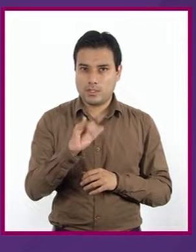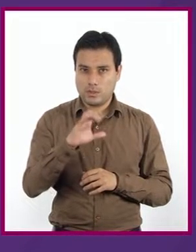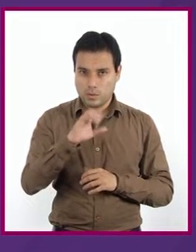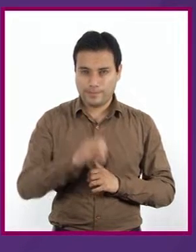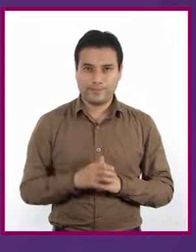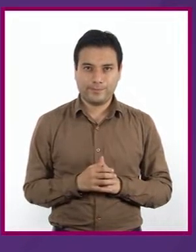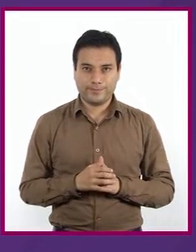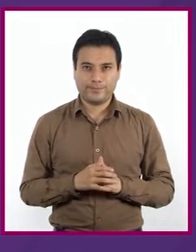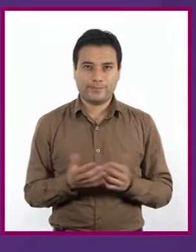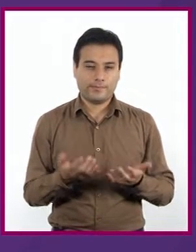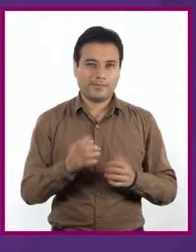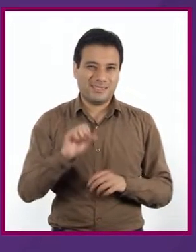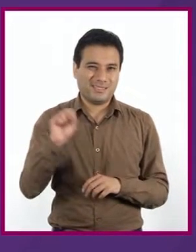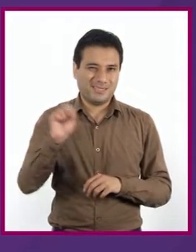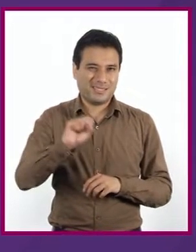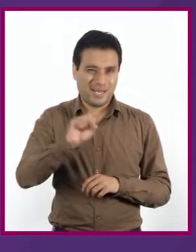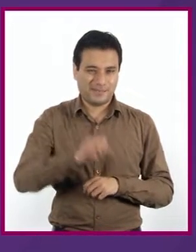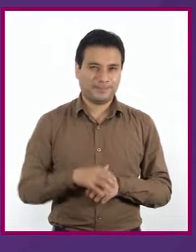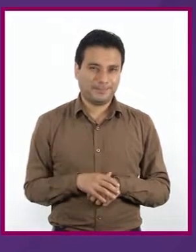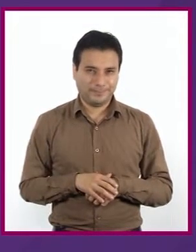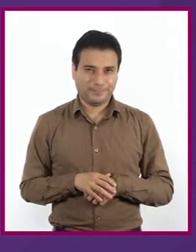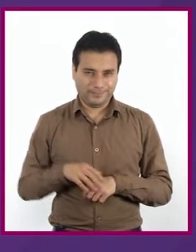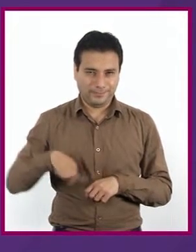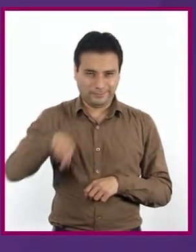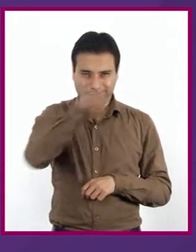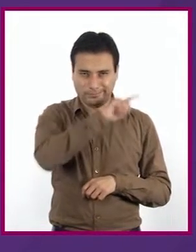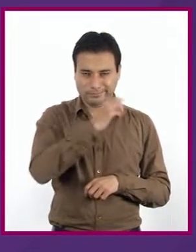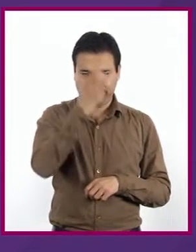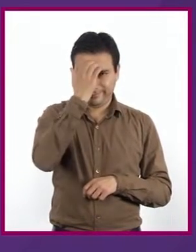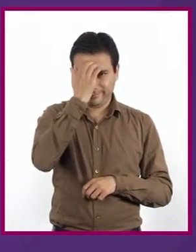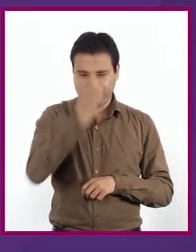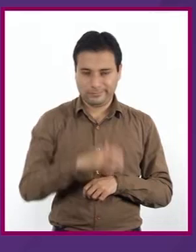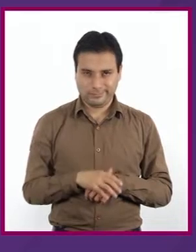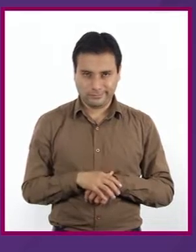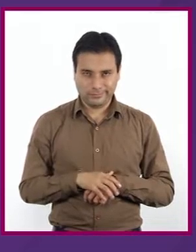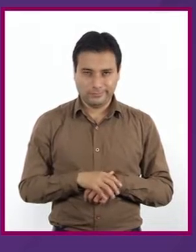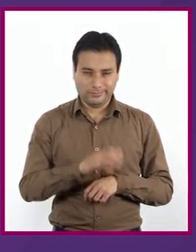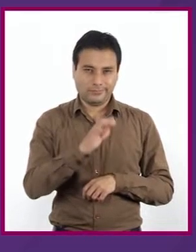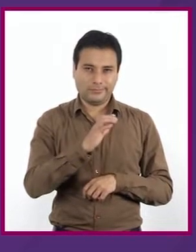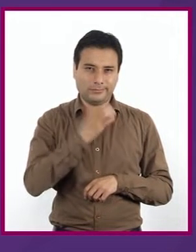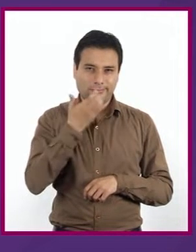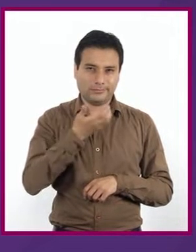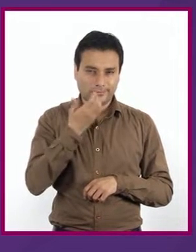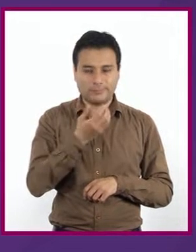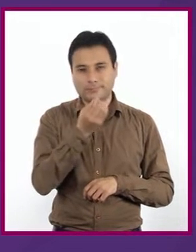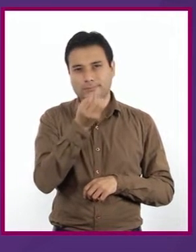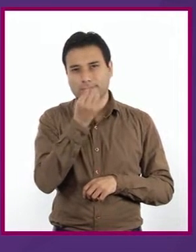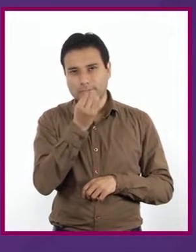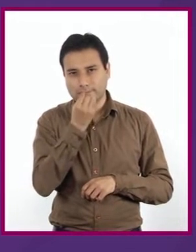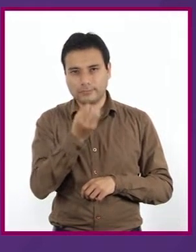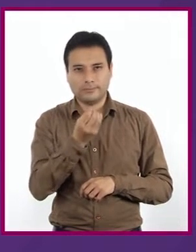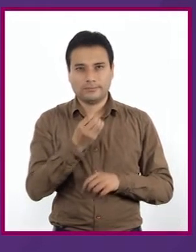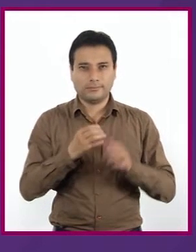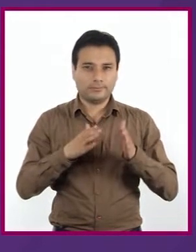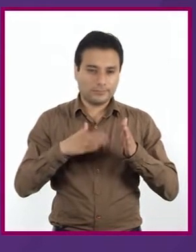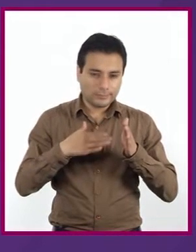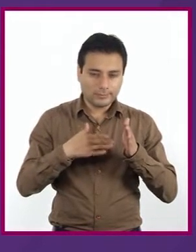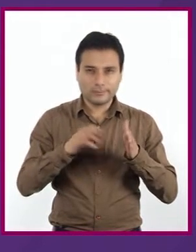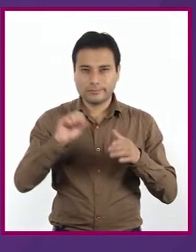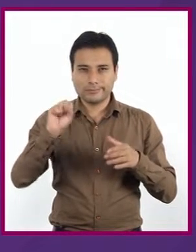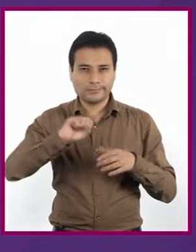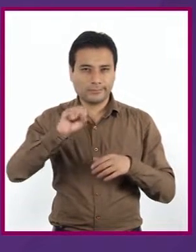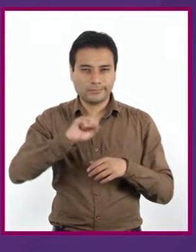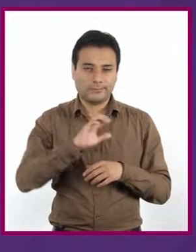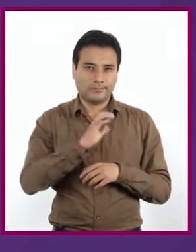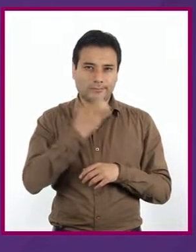El cloruro de sodio es el nombre científico de la sal que utilizamos para sazonar y conservar alimentos. Es el más